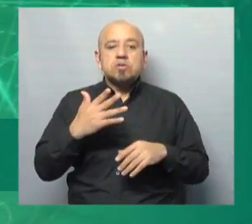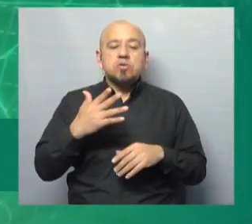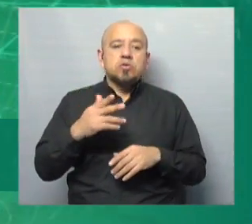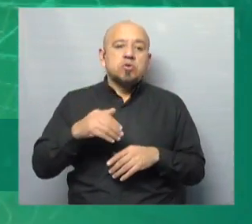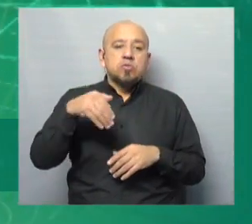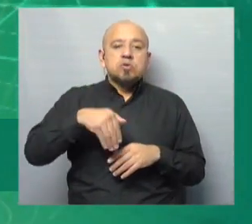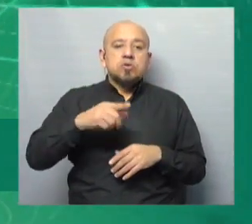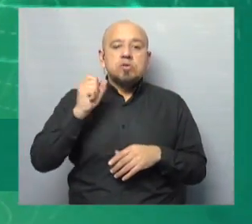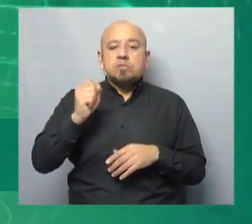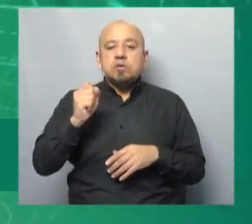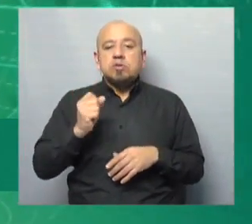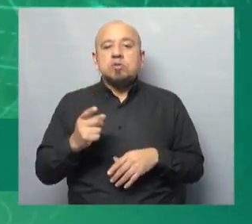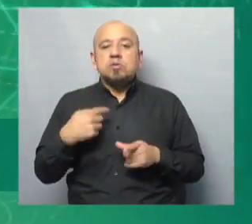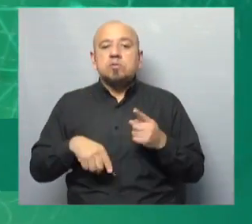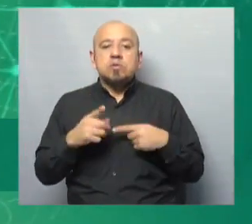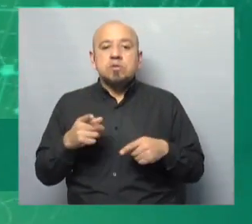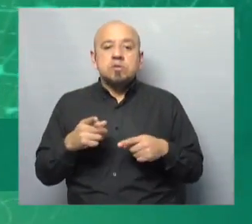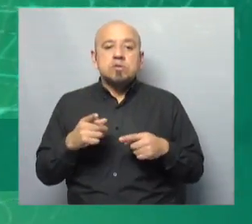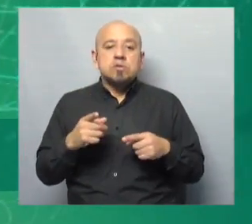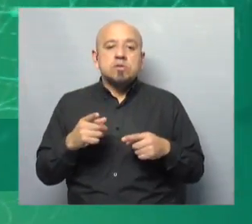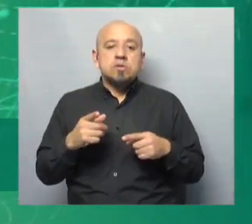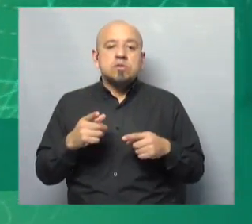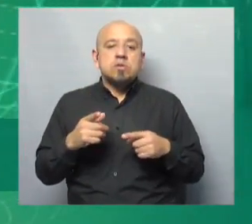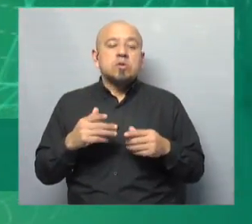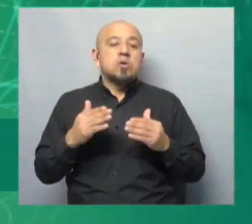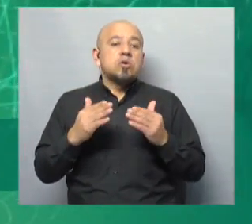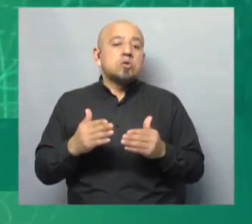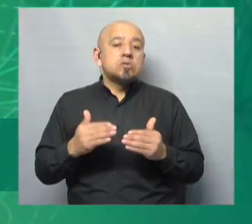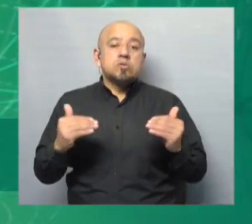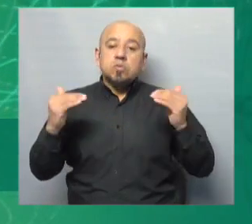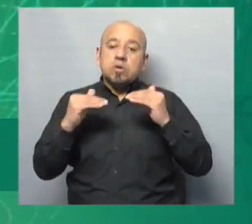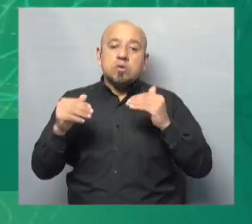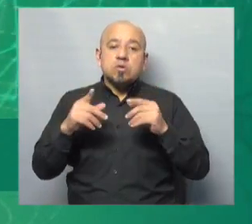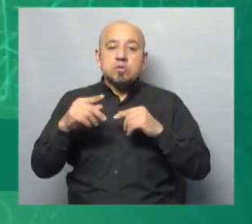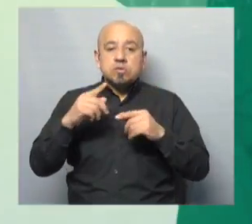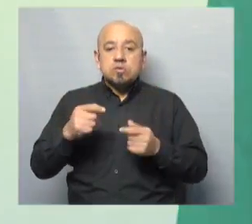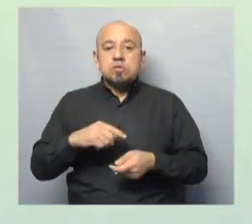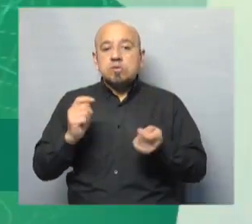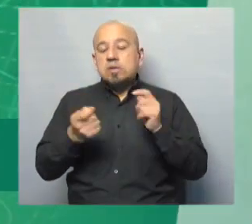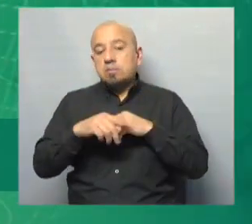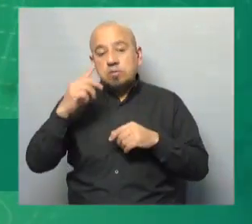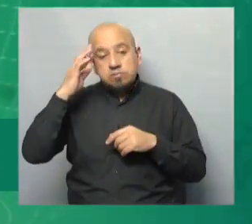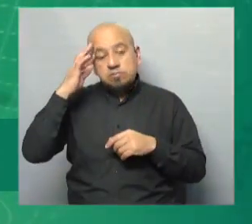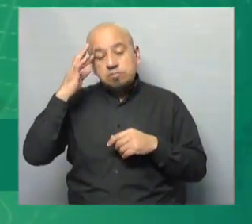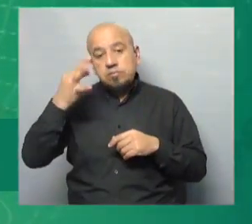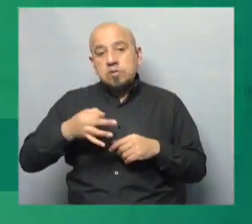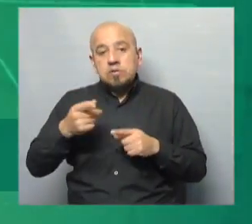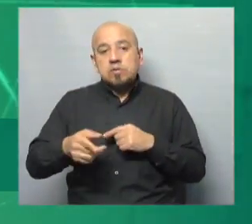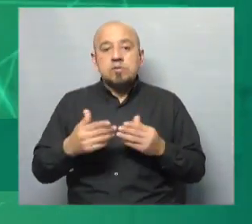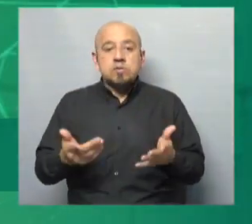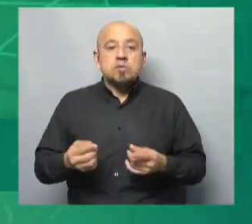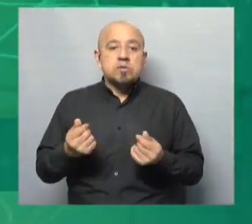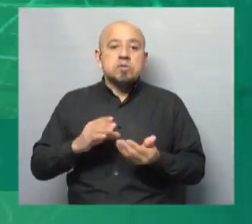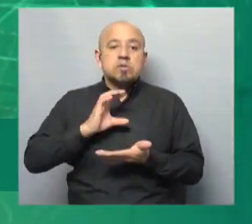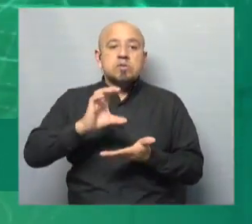pero bueno nada se iguala con la el cambio de la realidad de esta familia por un tiempo no estuvo el financiamiento para la